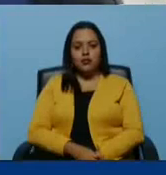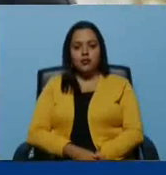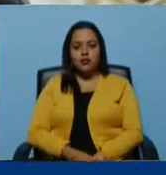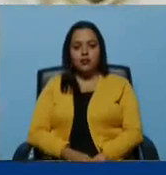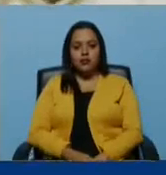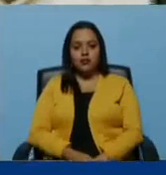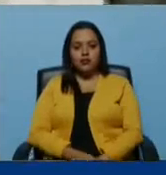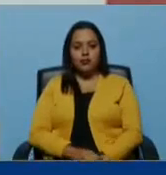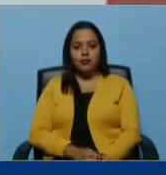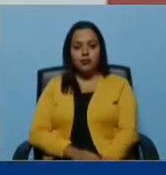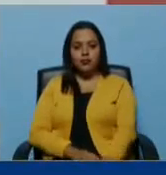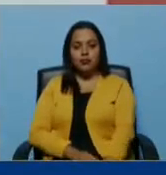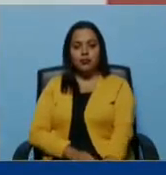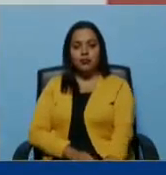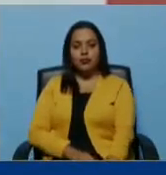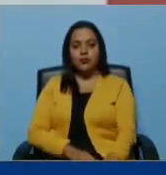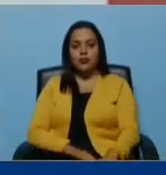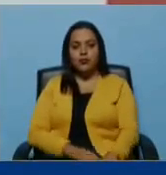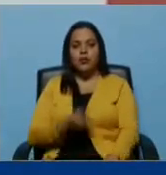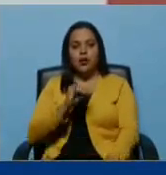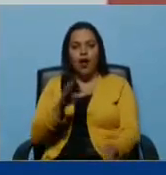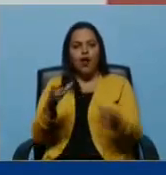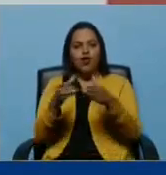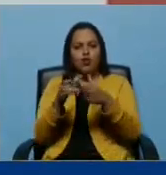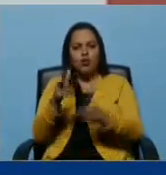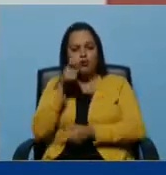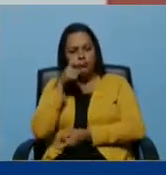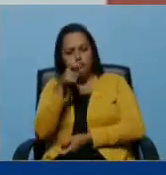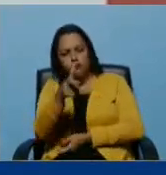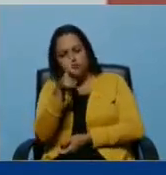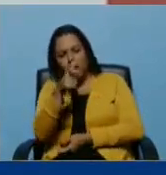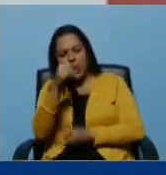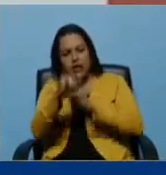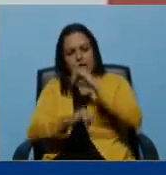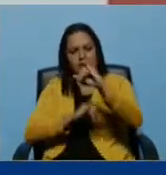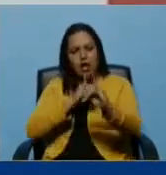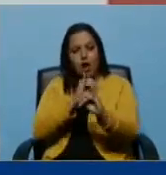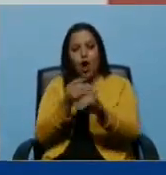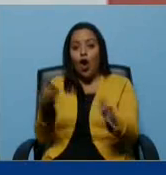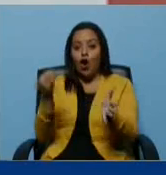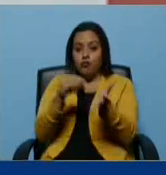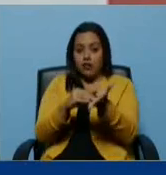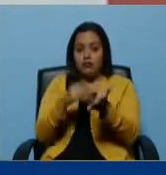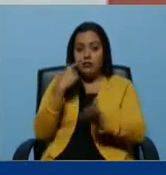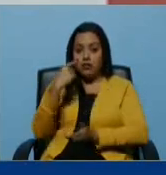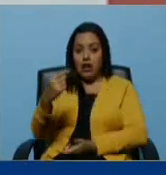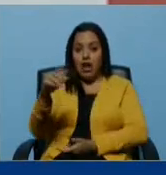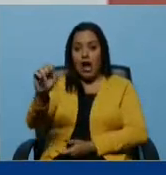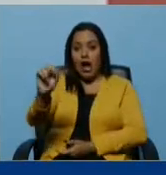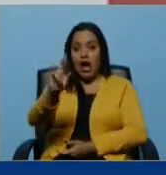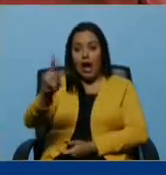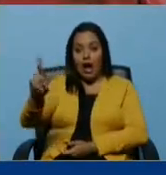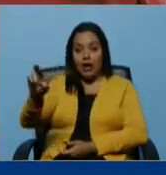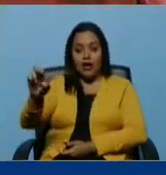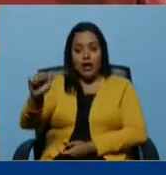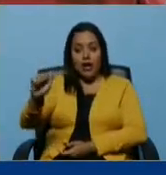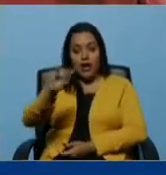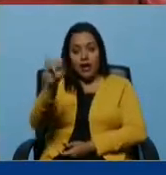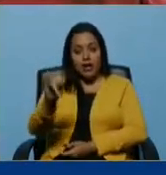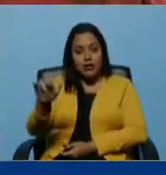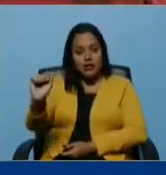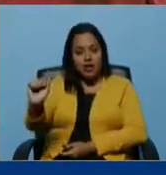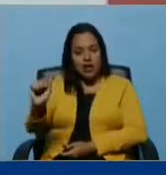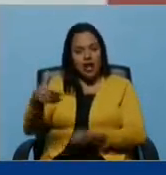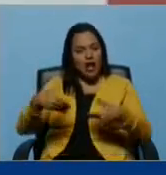Viene un grupo de veedores internacionales, otra vez. Yo le dije a Riaza que hicieran un esfuerzo porque venga el mayor